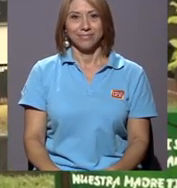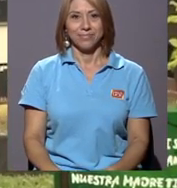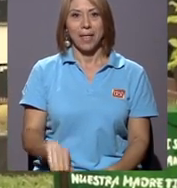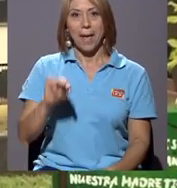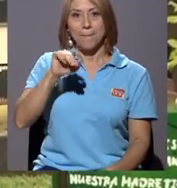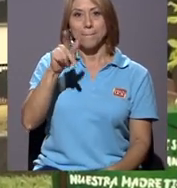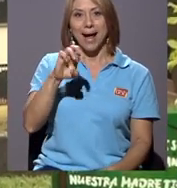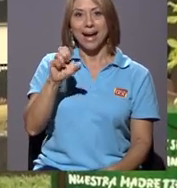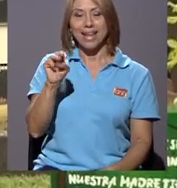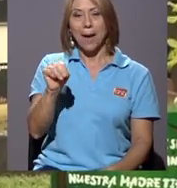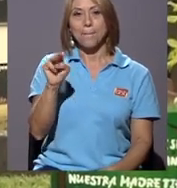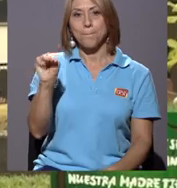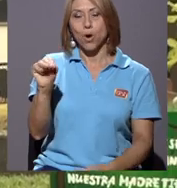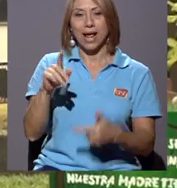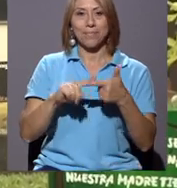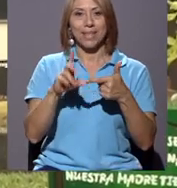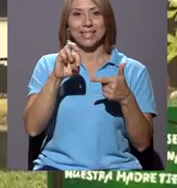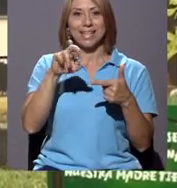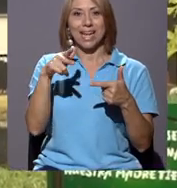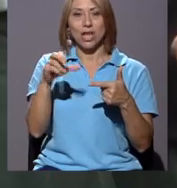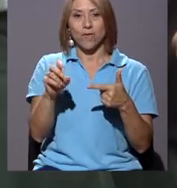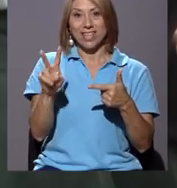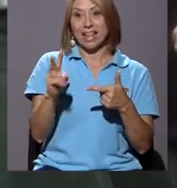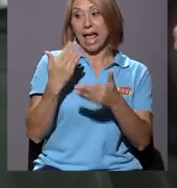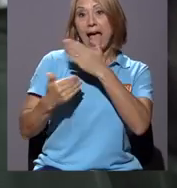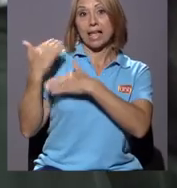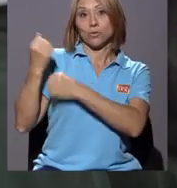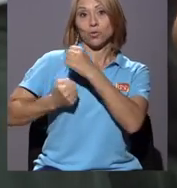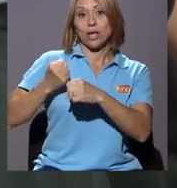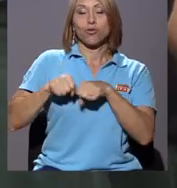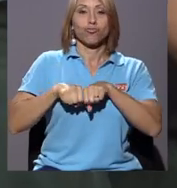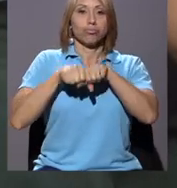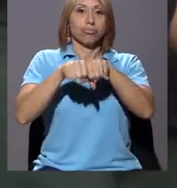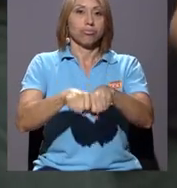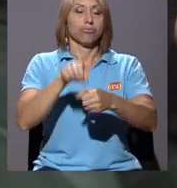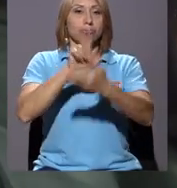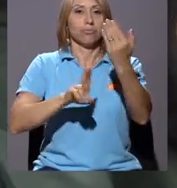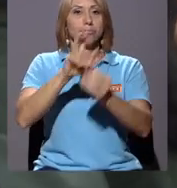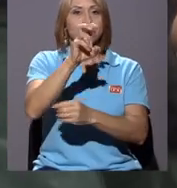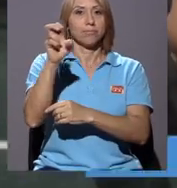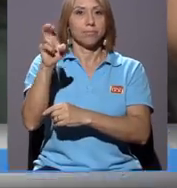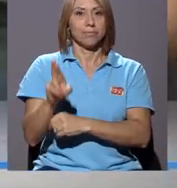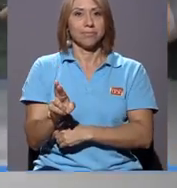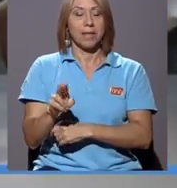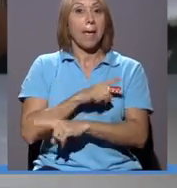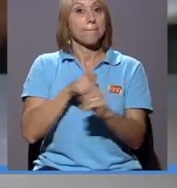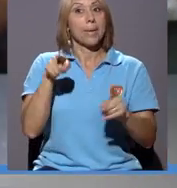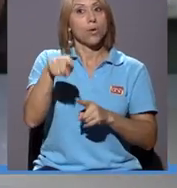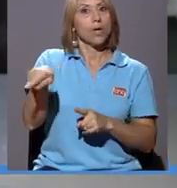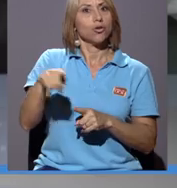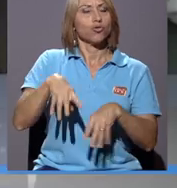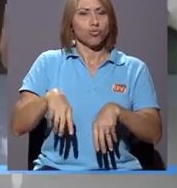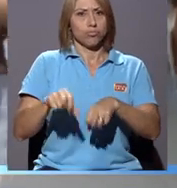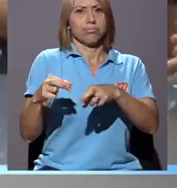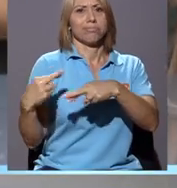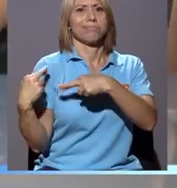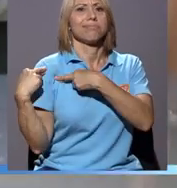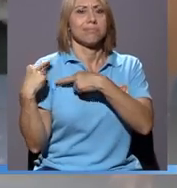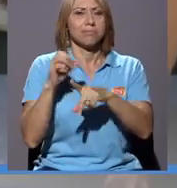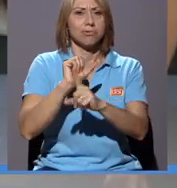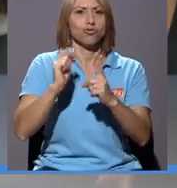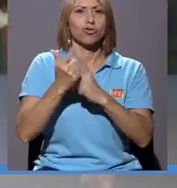Marian Mora y Sergio Villalta se egresaron hace unos años de la Universidad de Costa Rica, pero su sentido de responsabilidad social se mantiene